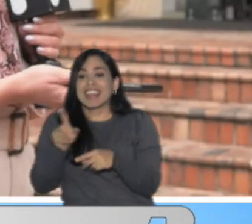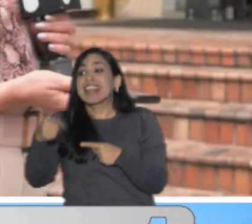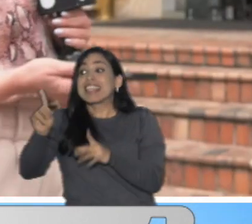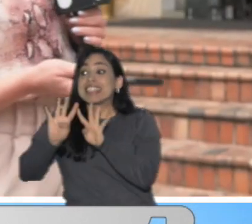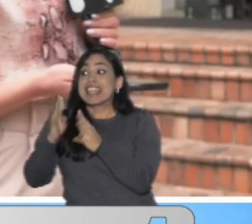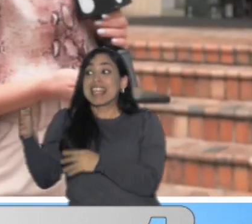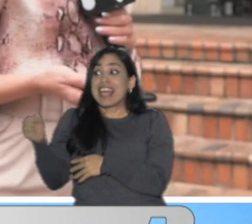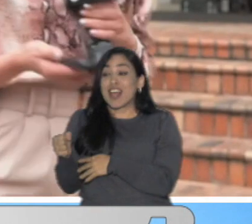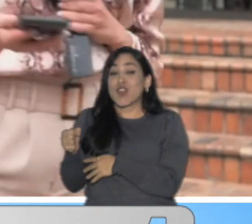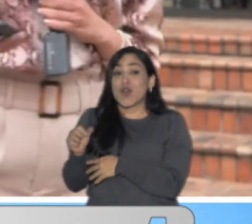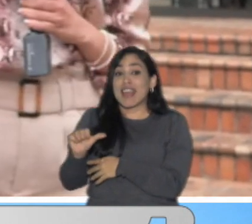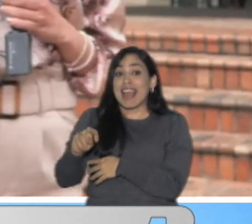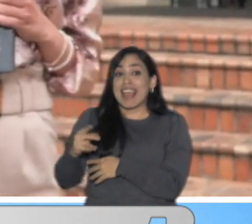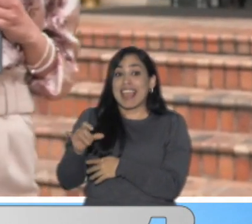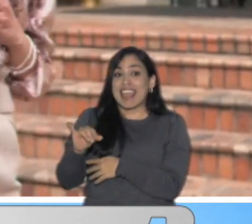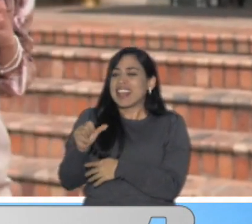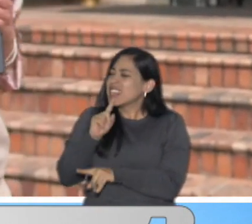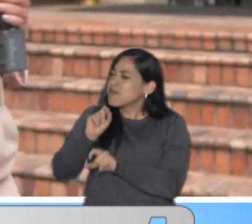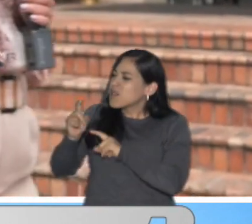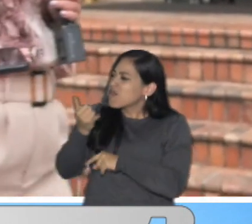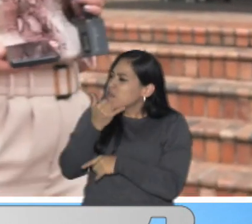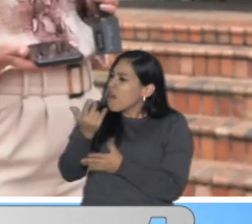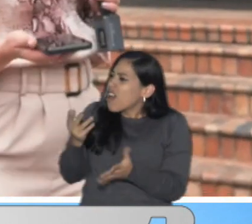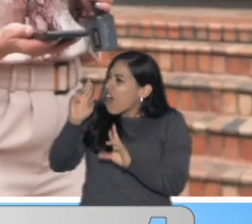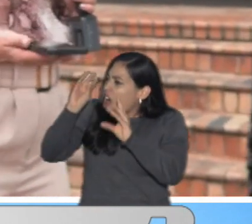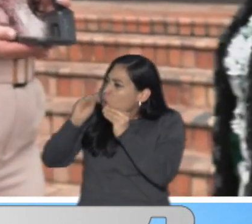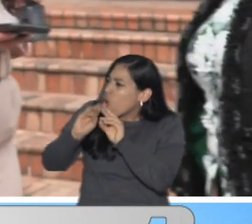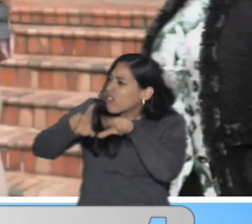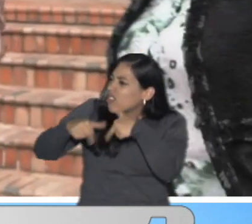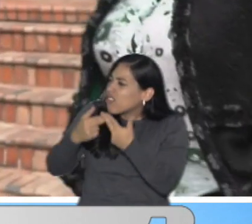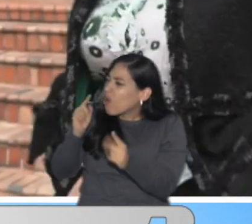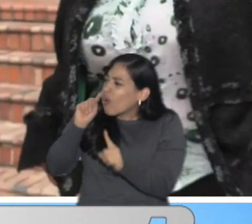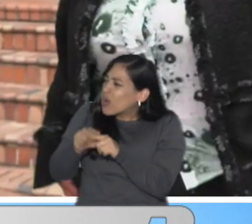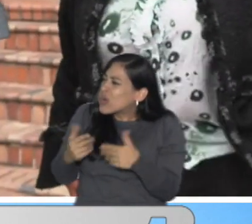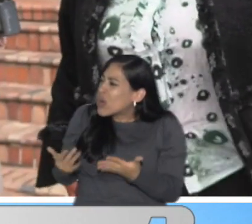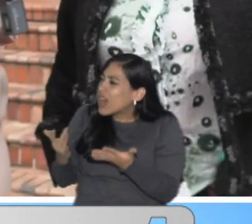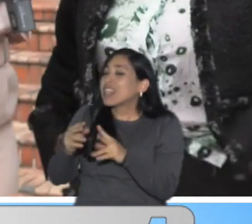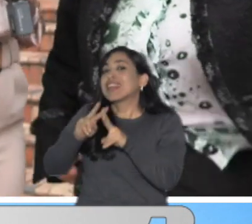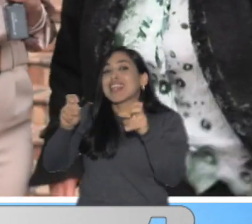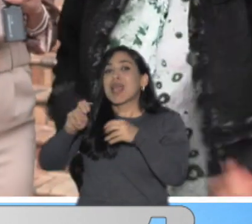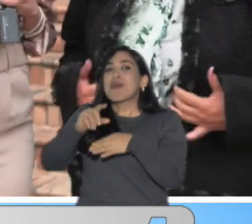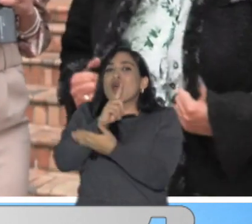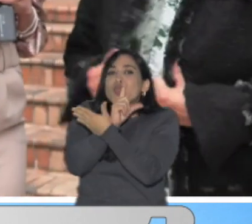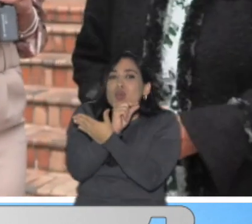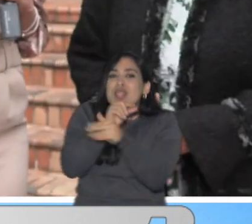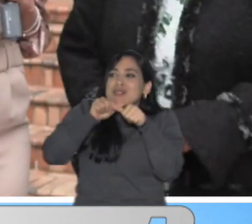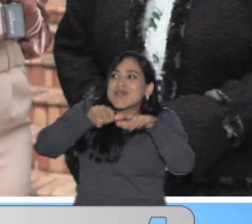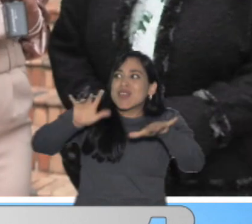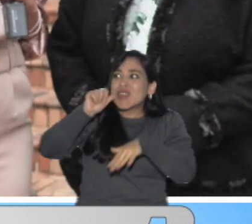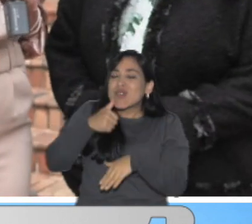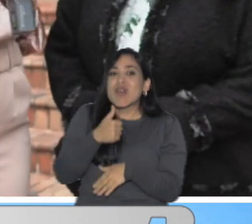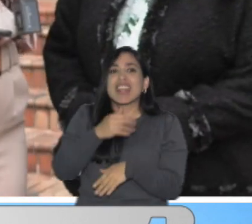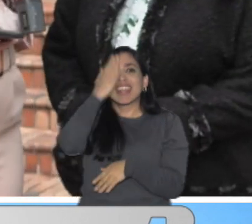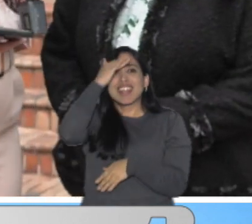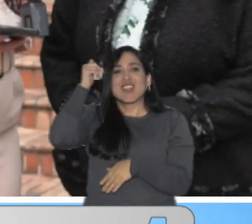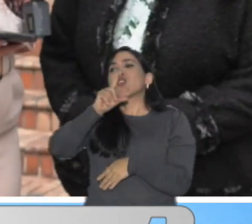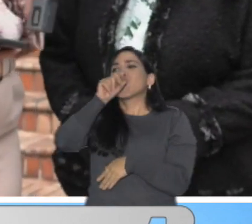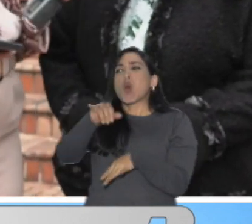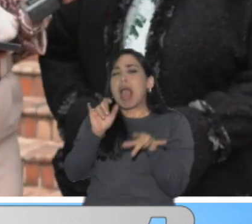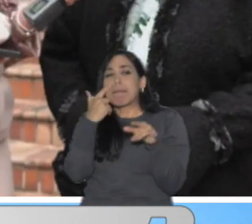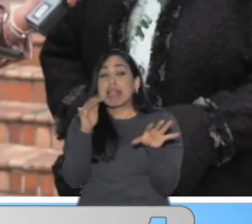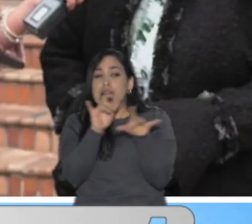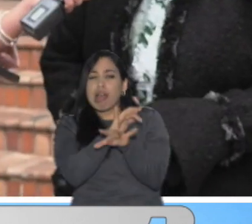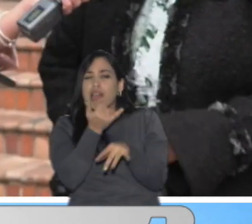Angélica Lozano conmigo. Le vamos a preguntar qué están definiendo en esta reunión y por este trino que hoy le puso a Rodolfo Hernández, este